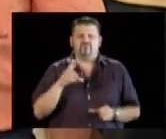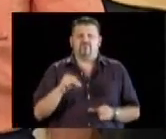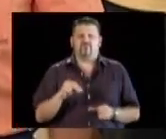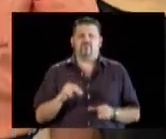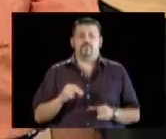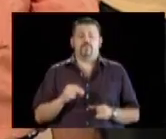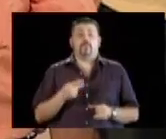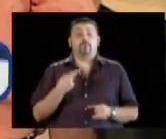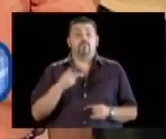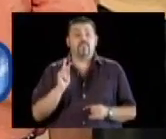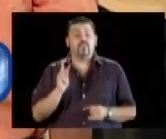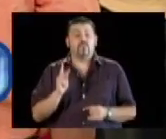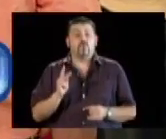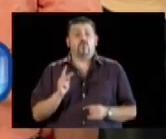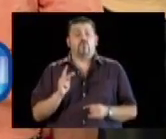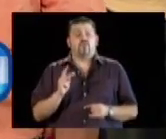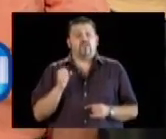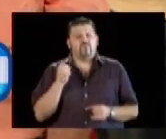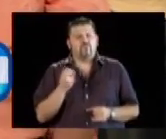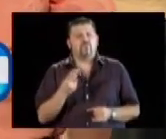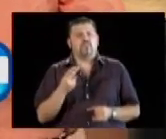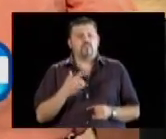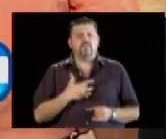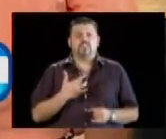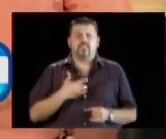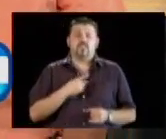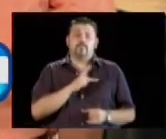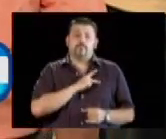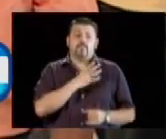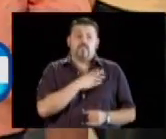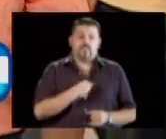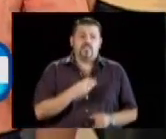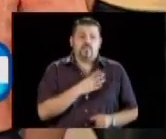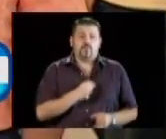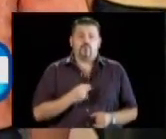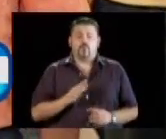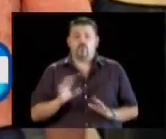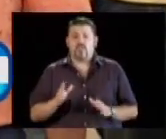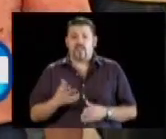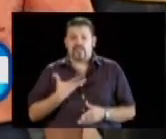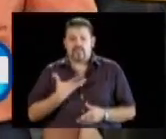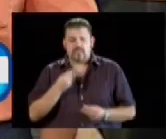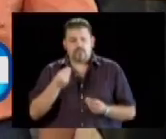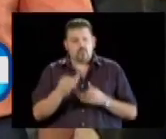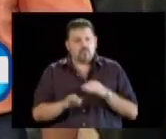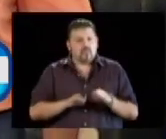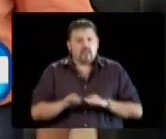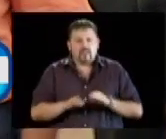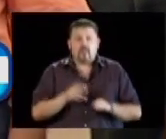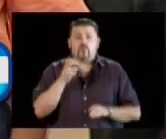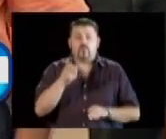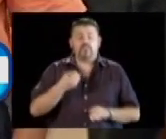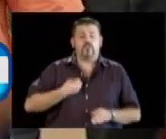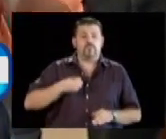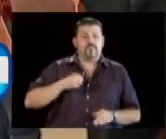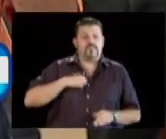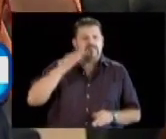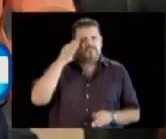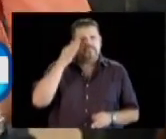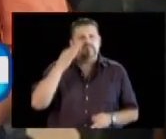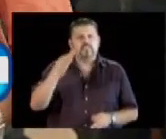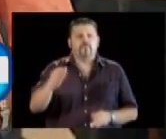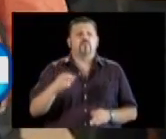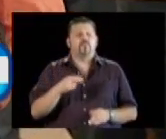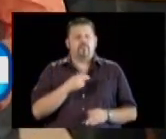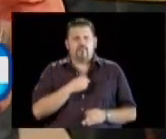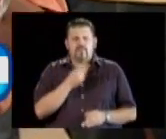Afortunadamente, mi hijo, que es un distribuidor que tiene mucho tiempo de trabajar para OmniLife,